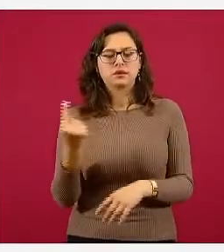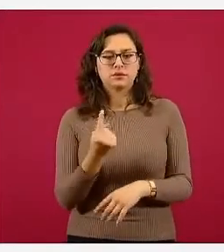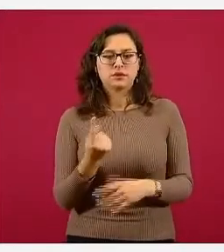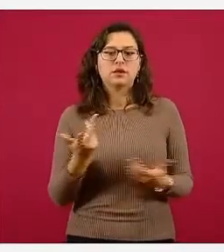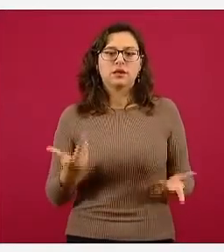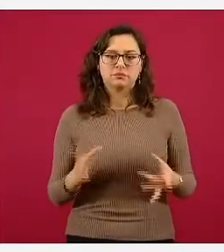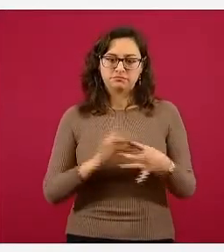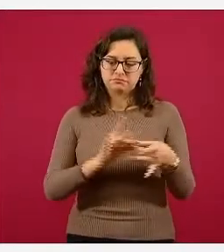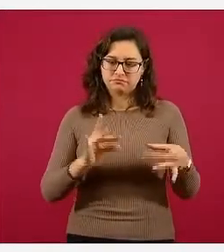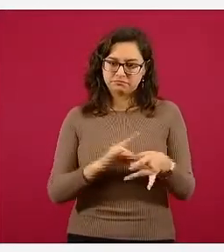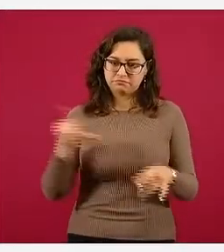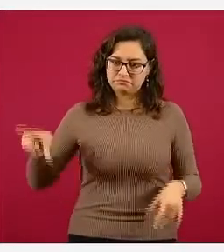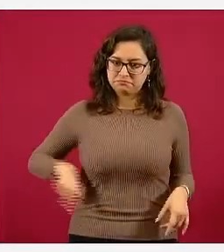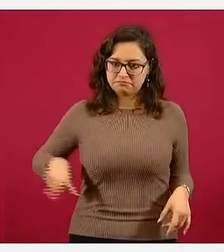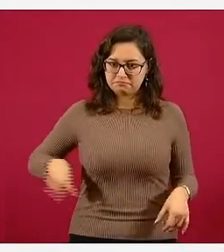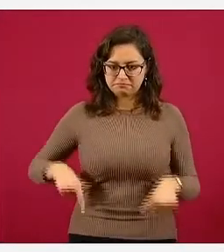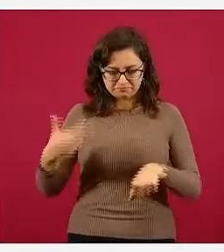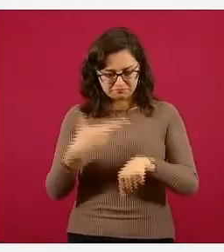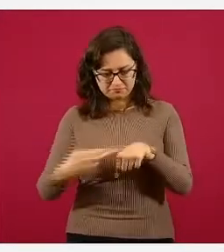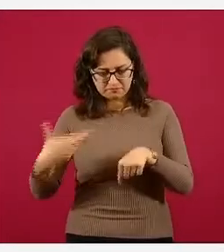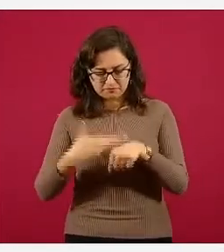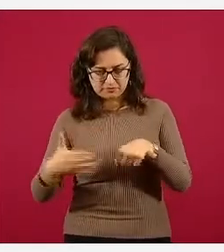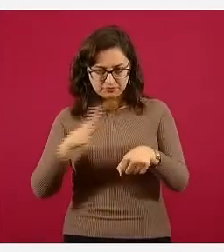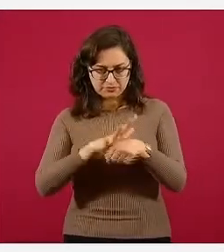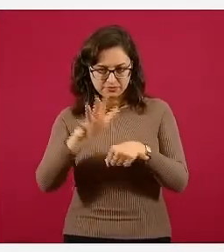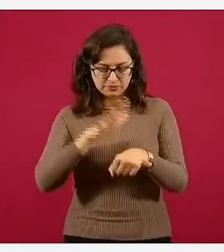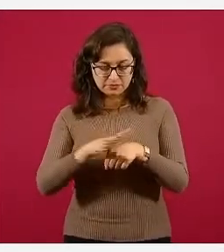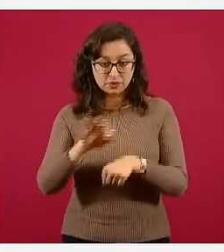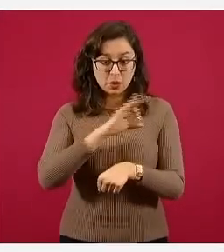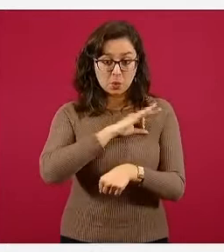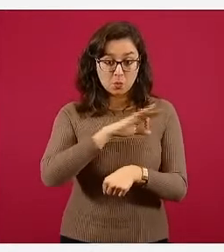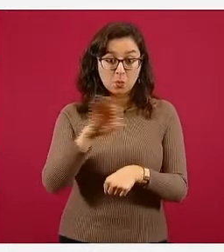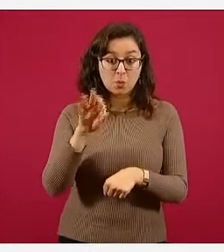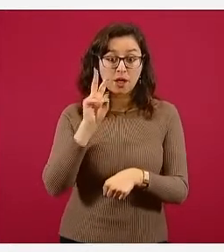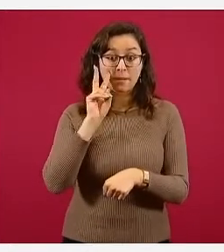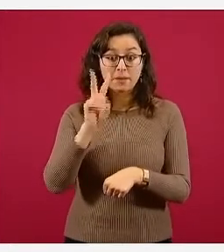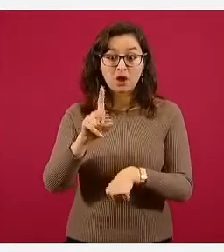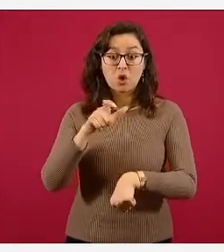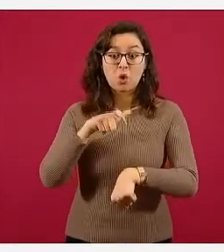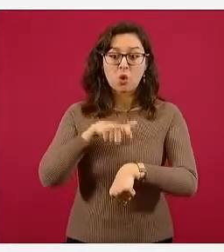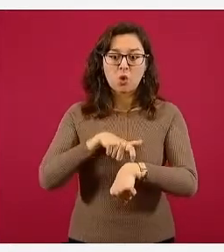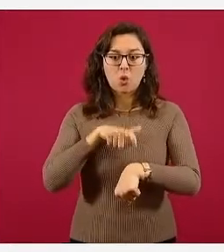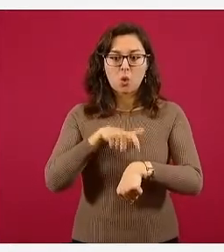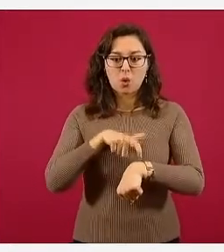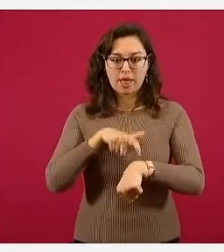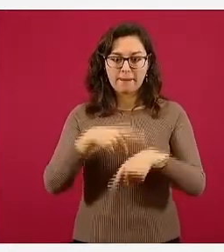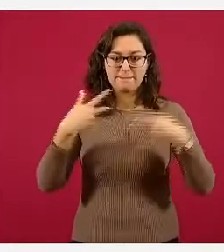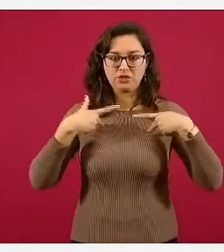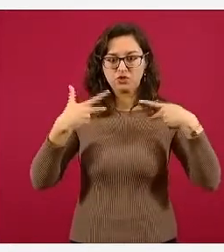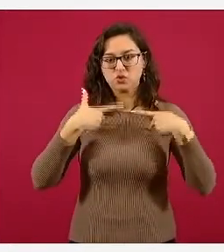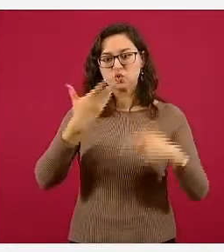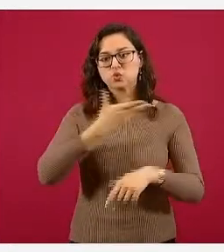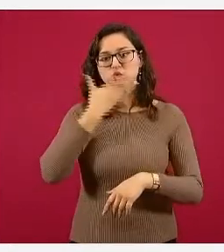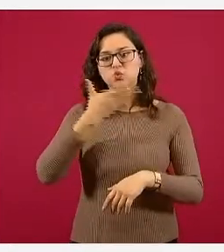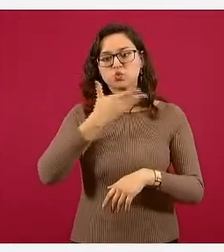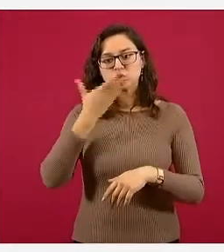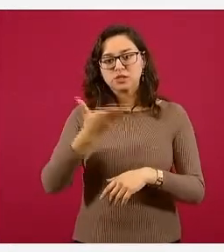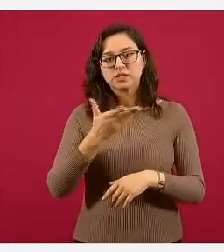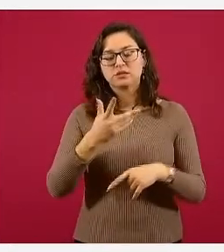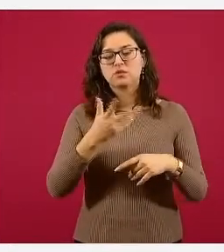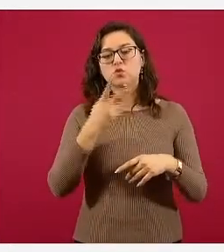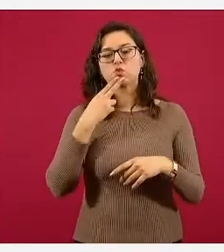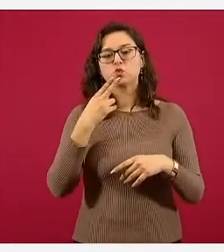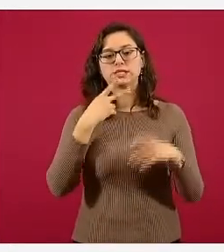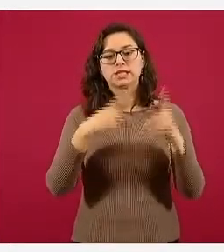de la Ciudad de México. Aquí lo que vemos abajo es la hora en la que la gente se sube al transporte público y lo que